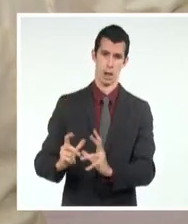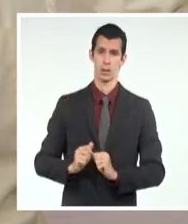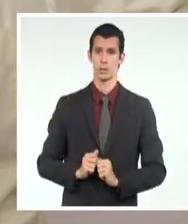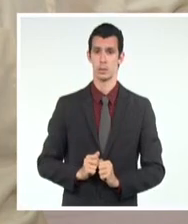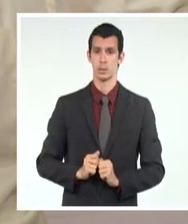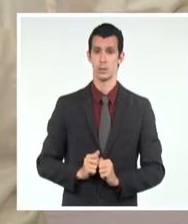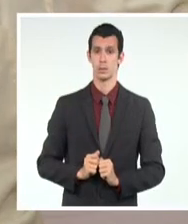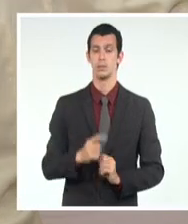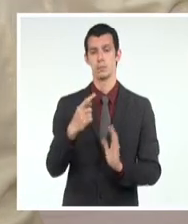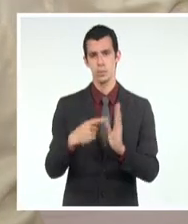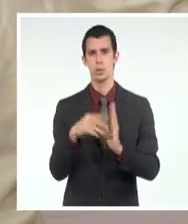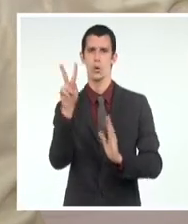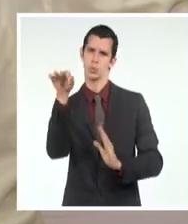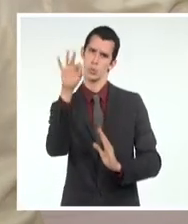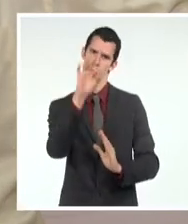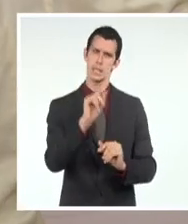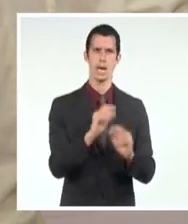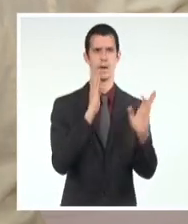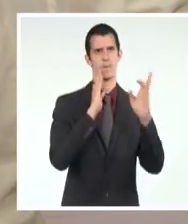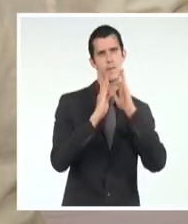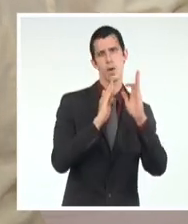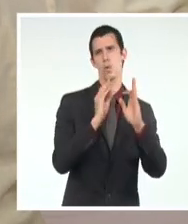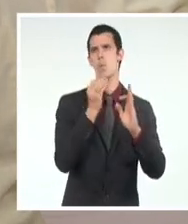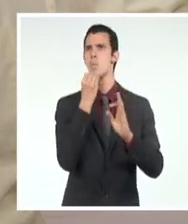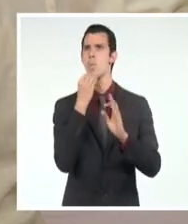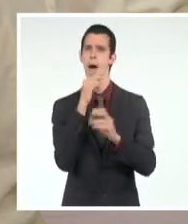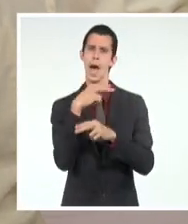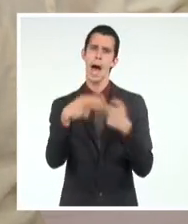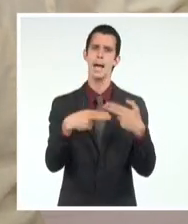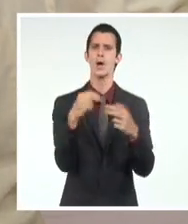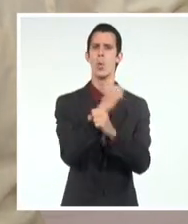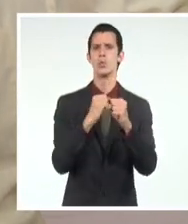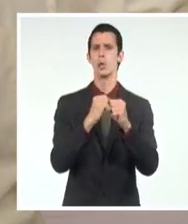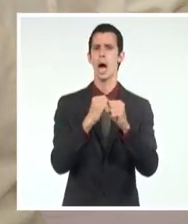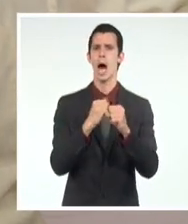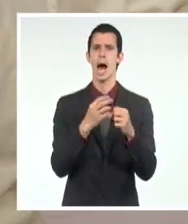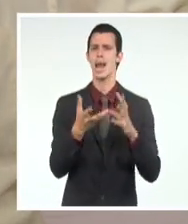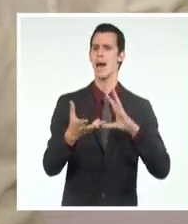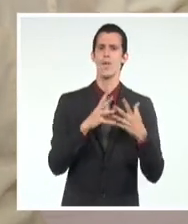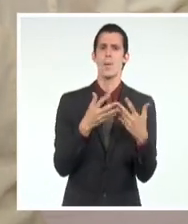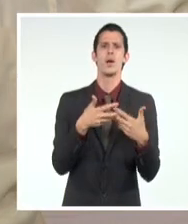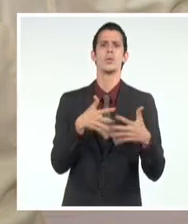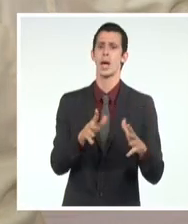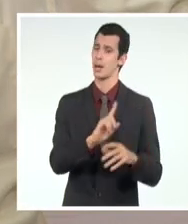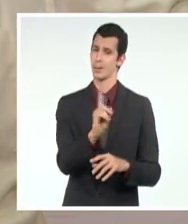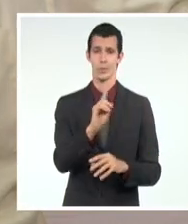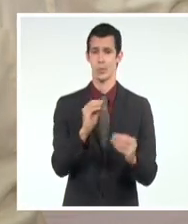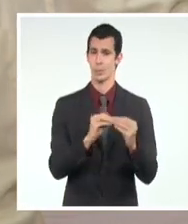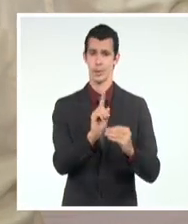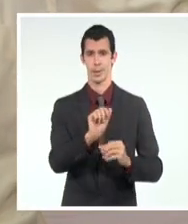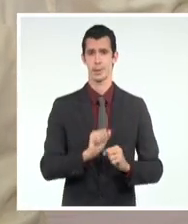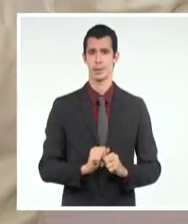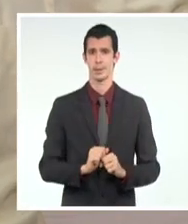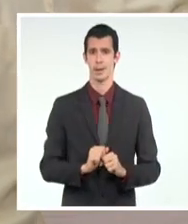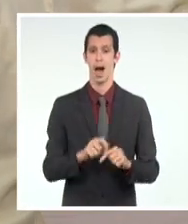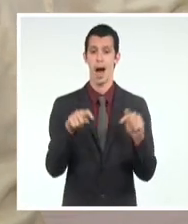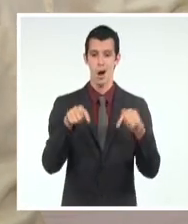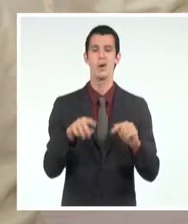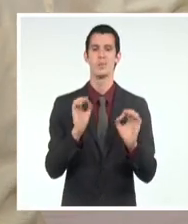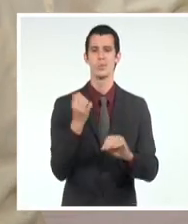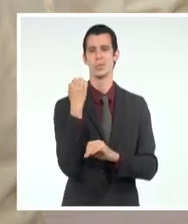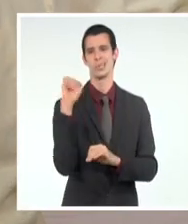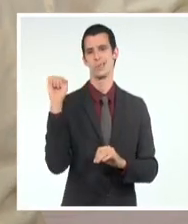y condiciones de uso que ellas mismas exigen a sus usuarios, y que en este caso no ha existido